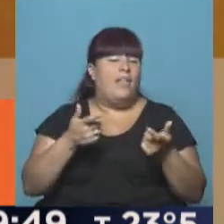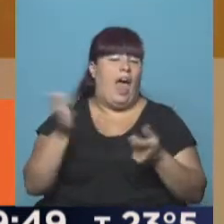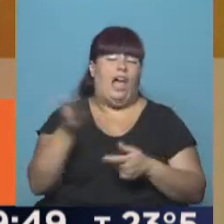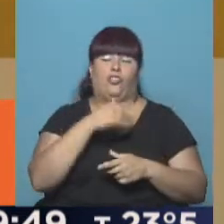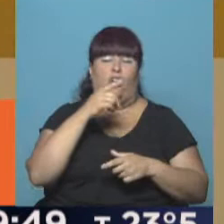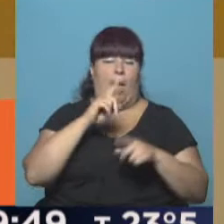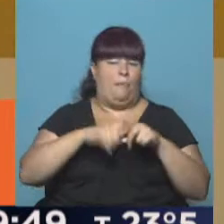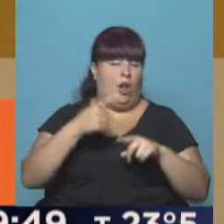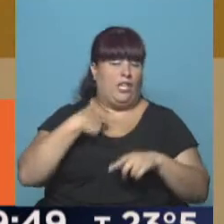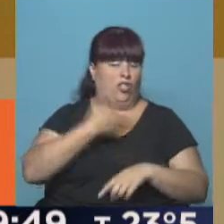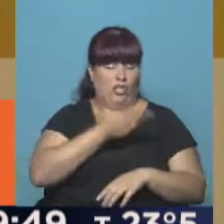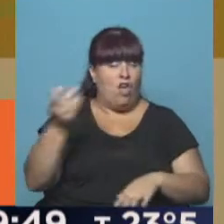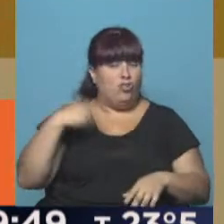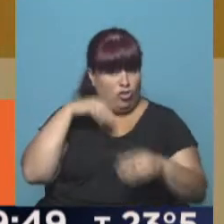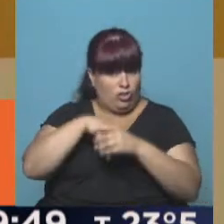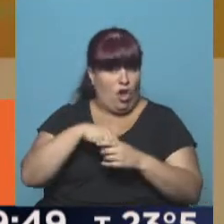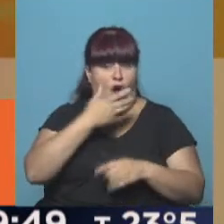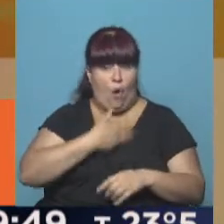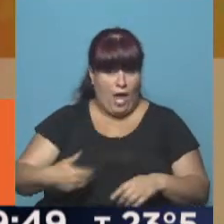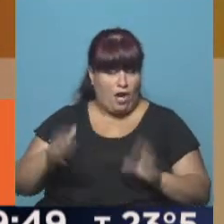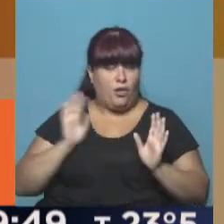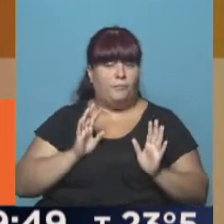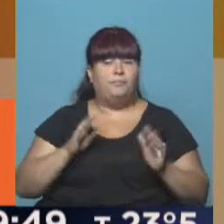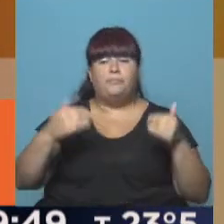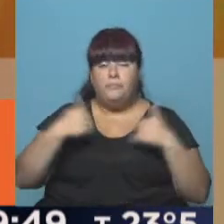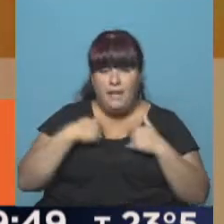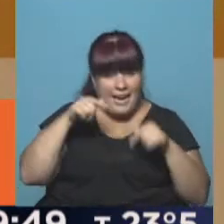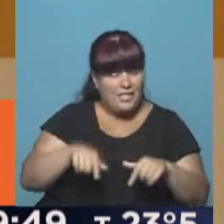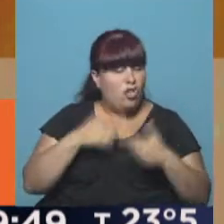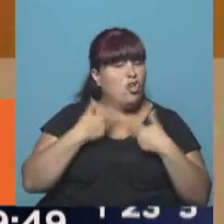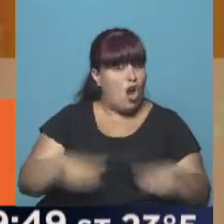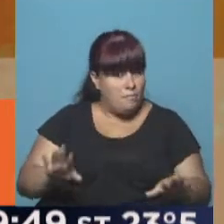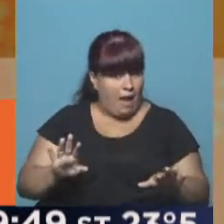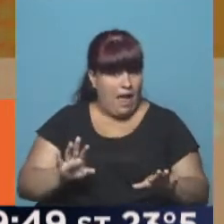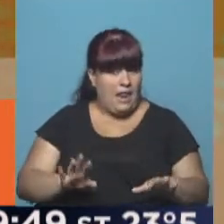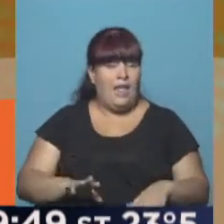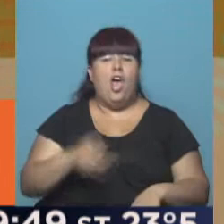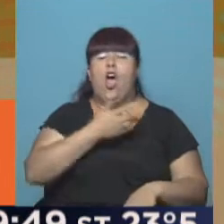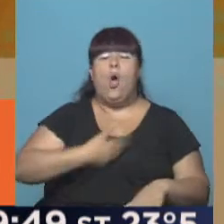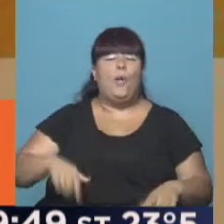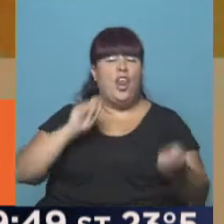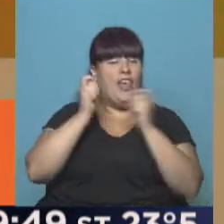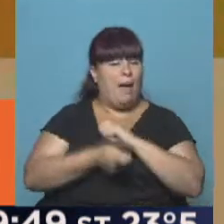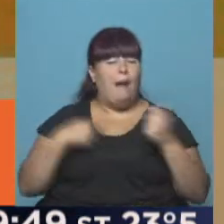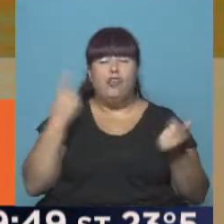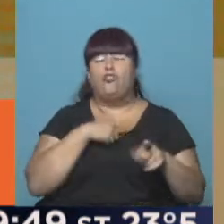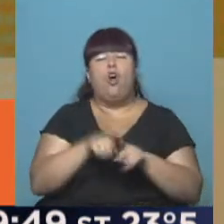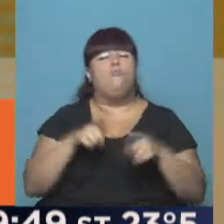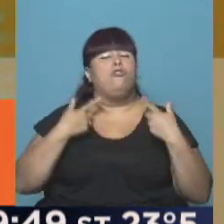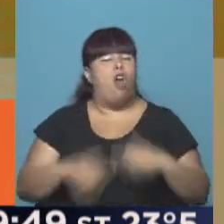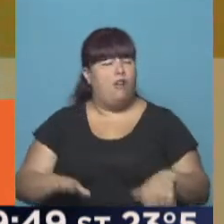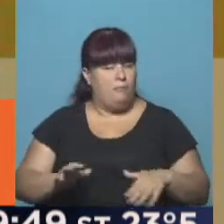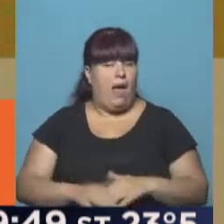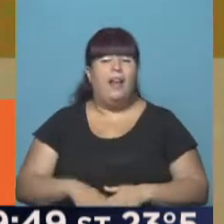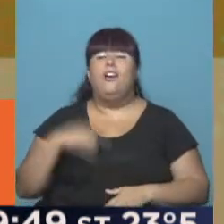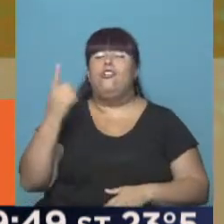de la política y a la sociedad. Yo formo parte del oficialismo. Para mí esto es algo normal. El oficialismo de Cambiemos para nosotros es algo normal.